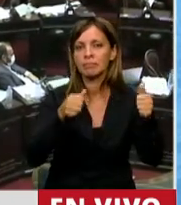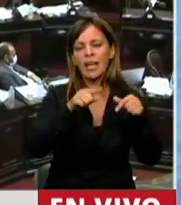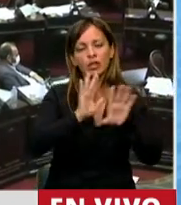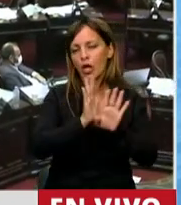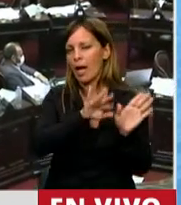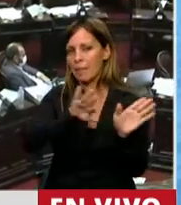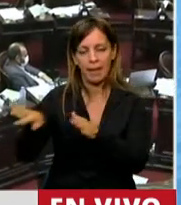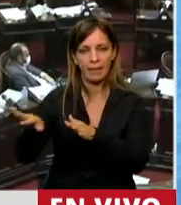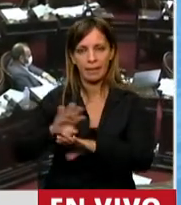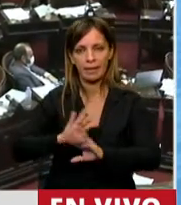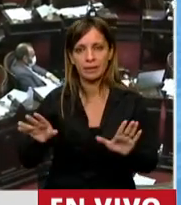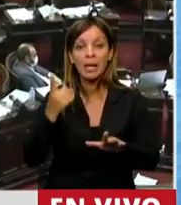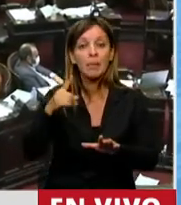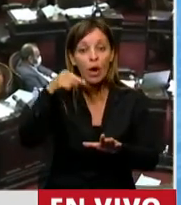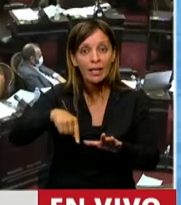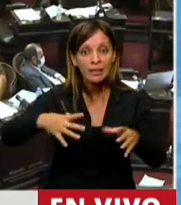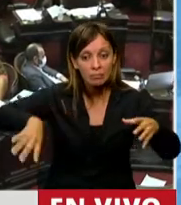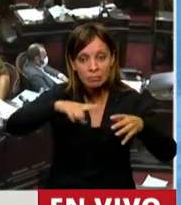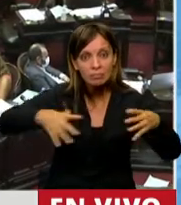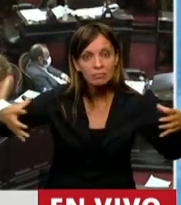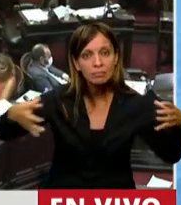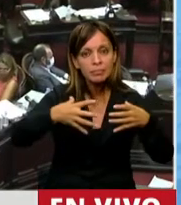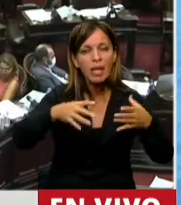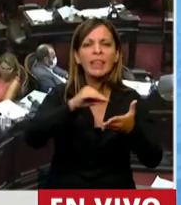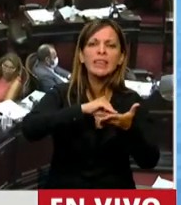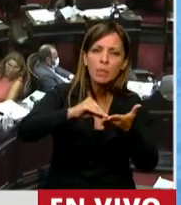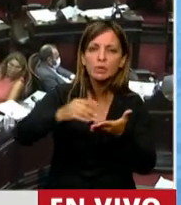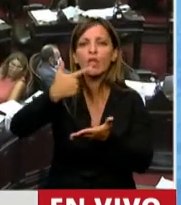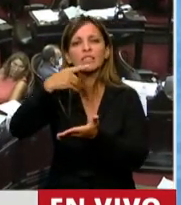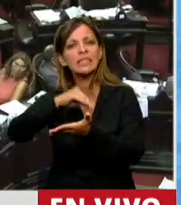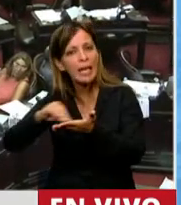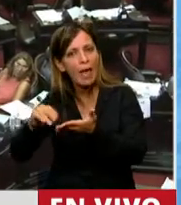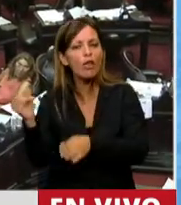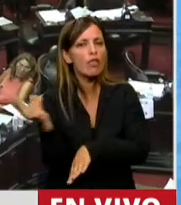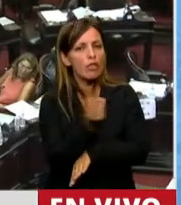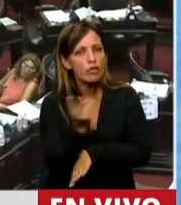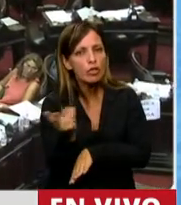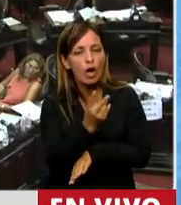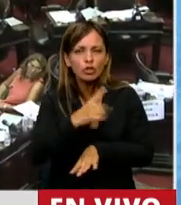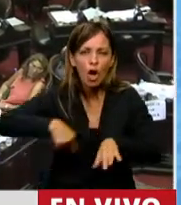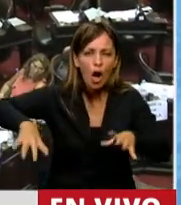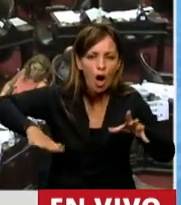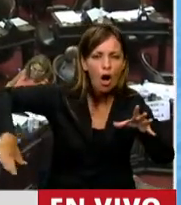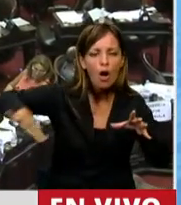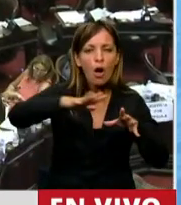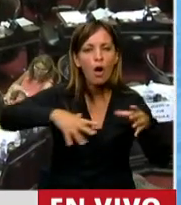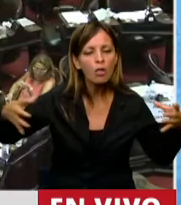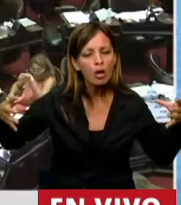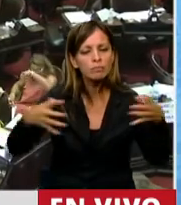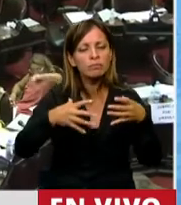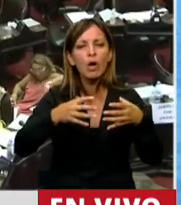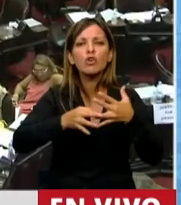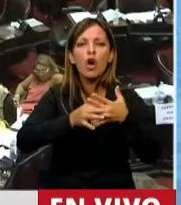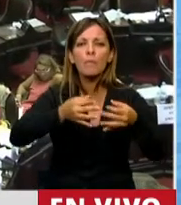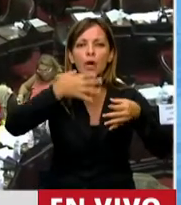otro costal. Pero este cuerpo, tanto en diputados como en Senado, de todos los partidos políticos, tuvimos un